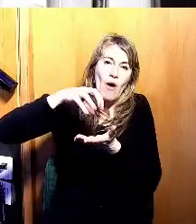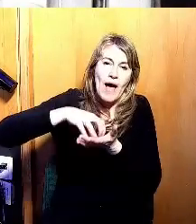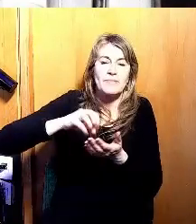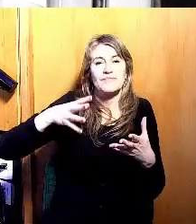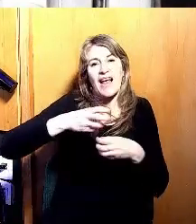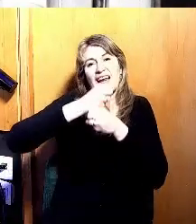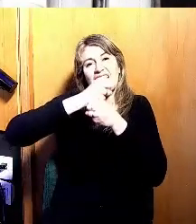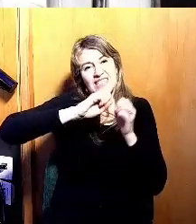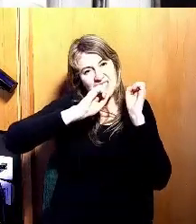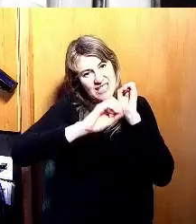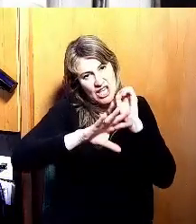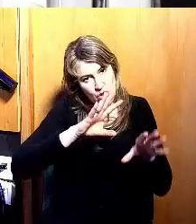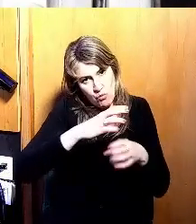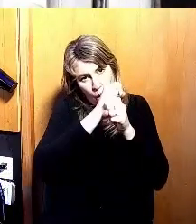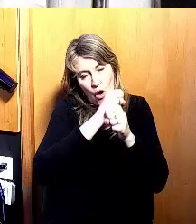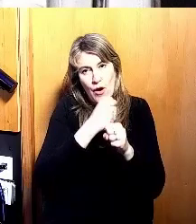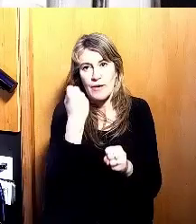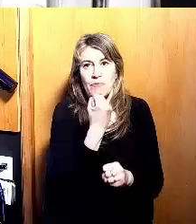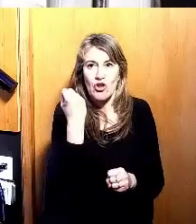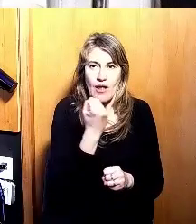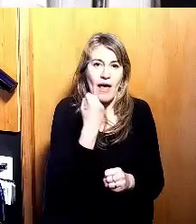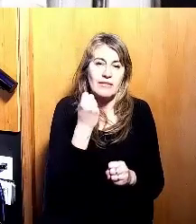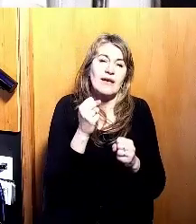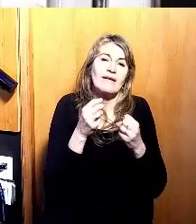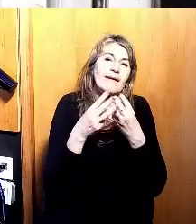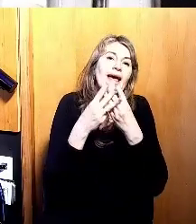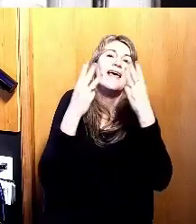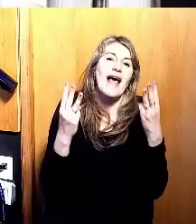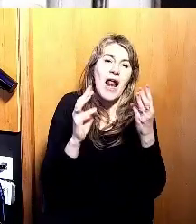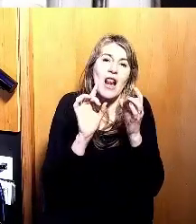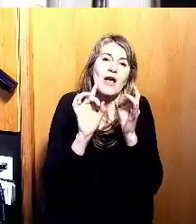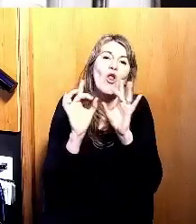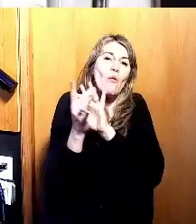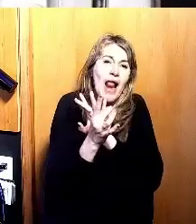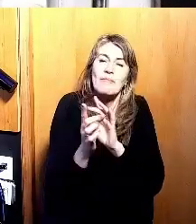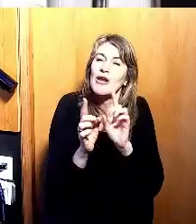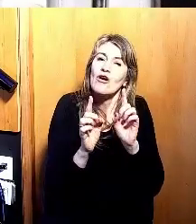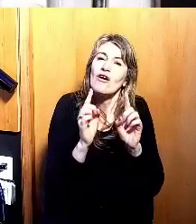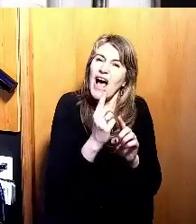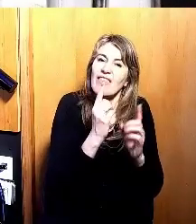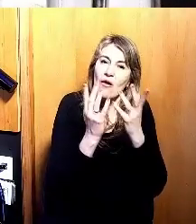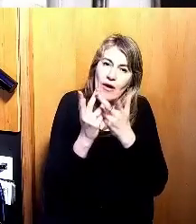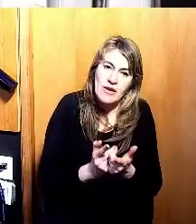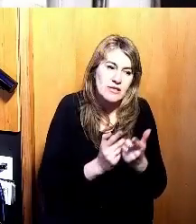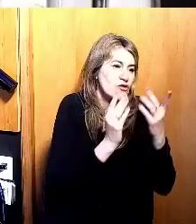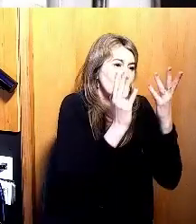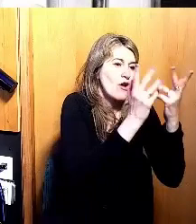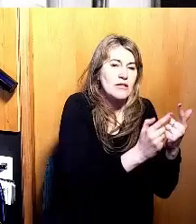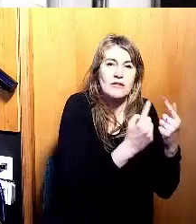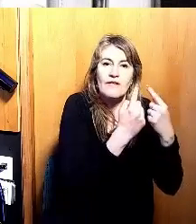es lo importante, viendo la globalidad, pero sí trabajando en la localidad, así que cada organización está trabajando en lo